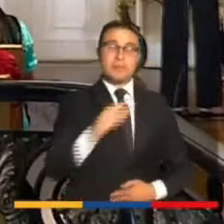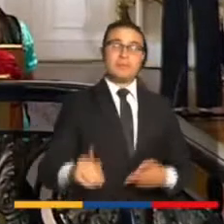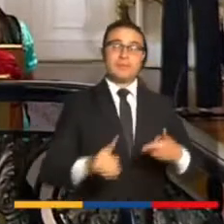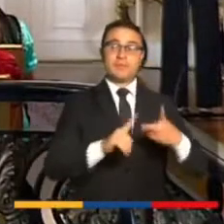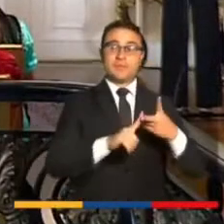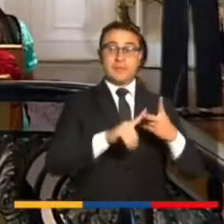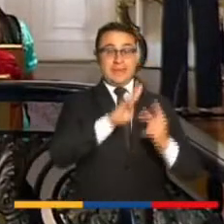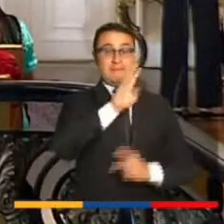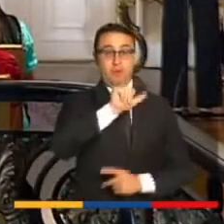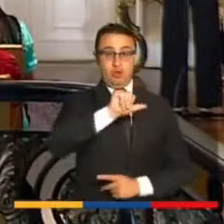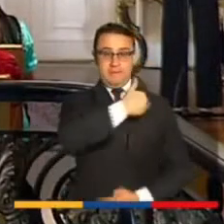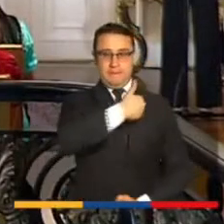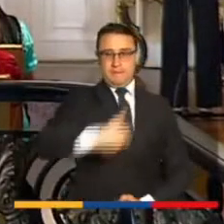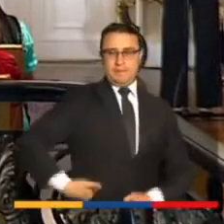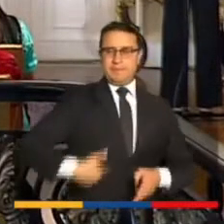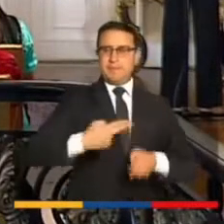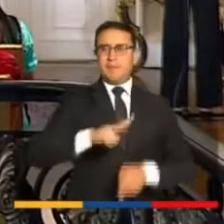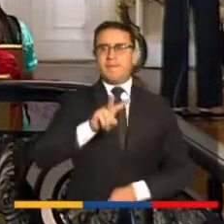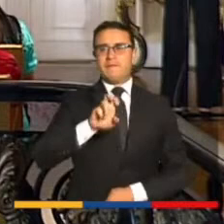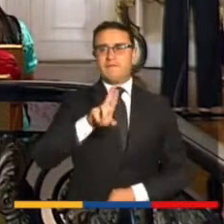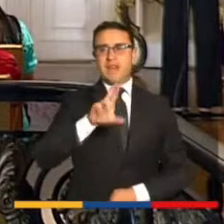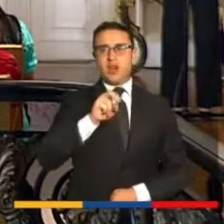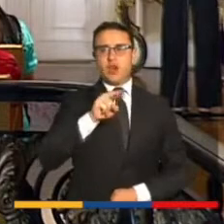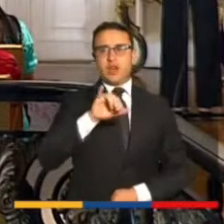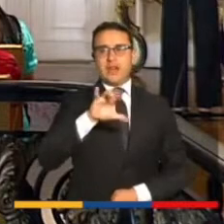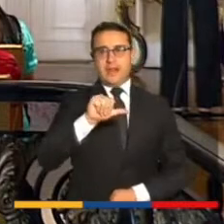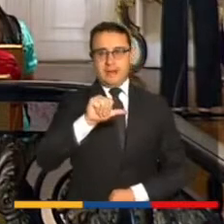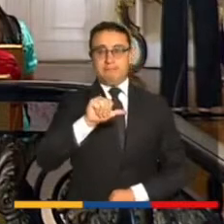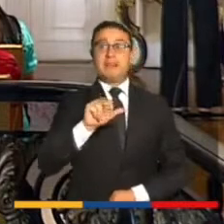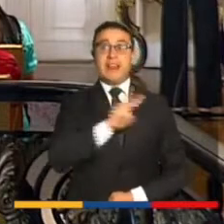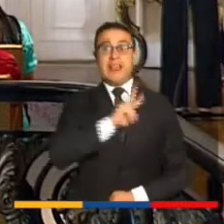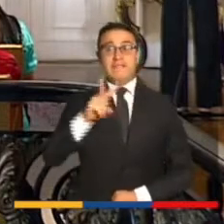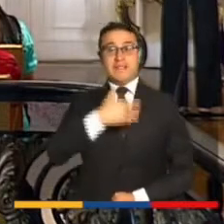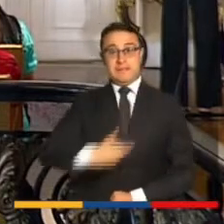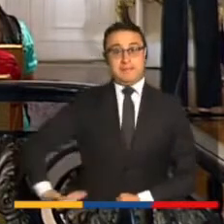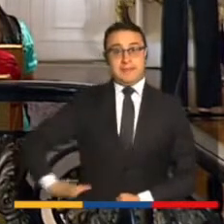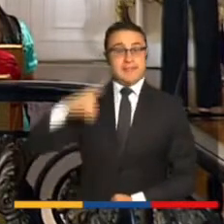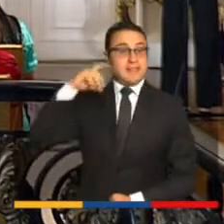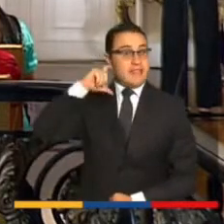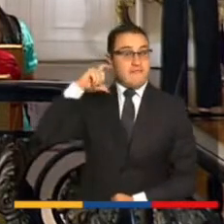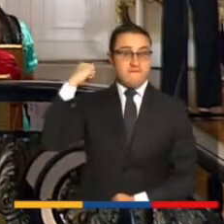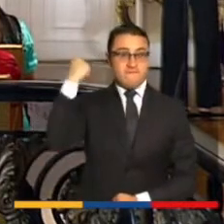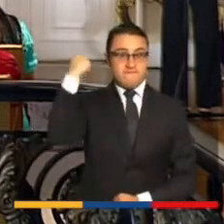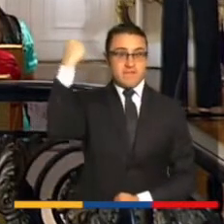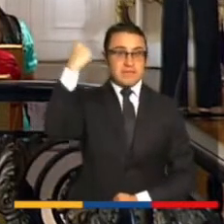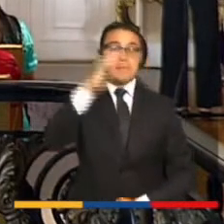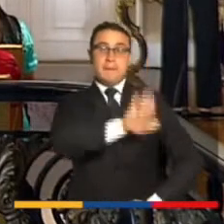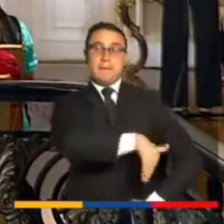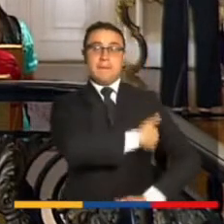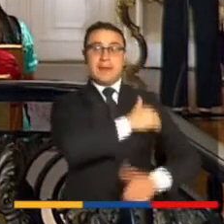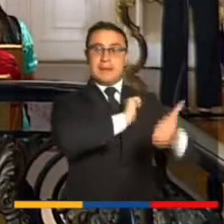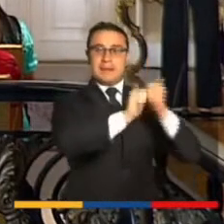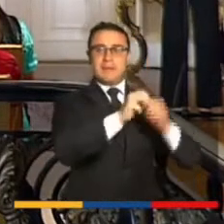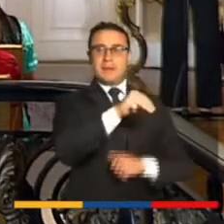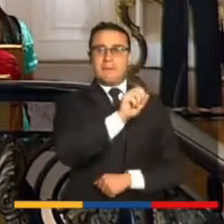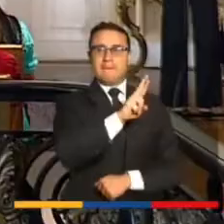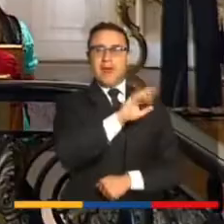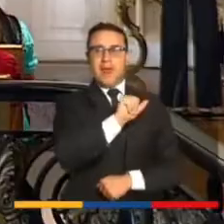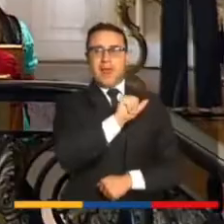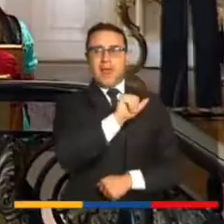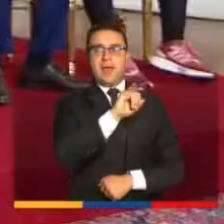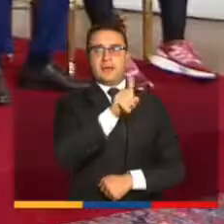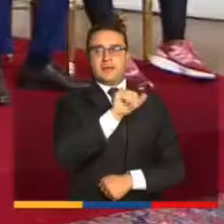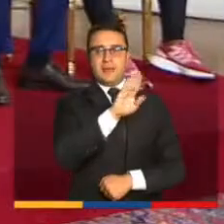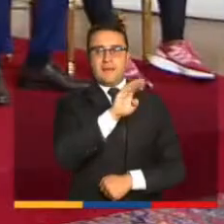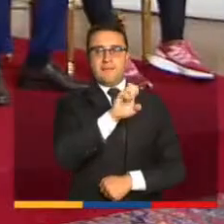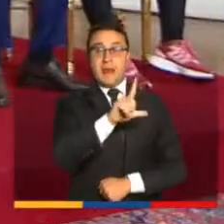dama de la Nación, Verónica Alcocer, asimismo a la vicepresidenta de la Nación, Francia Márquez, ministra del Deporte, María Isabel Urrutia, también al ministro